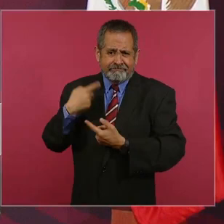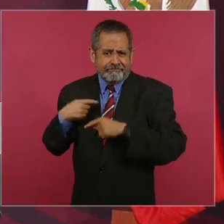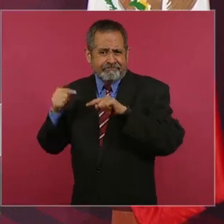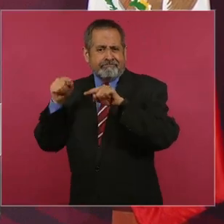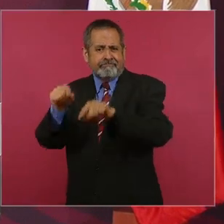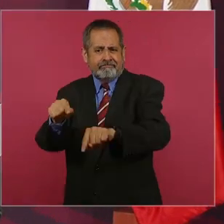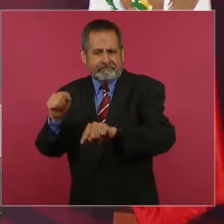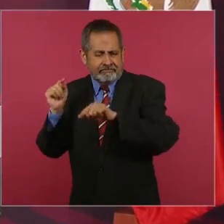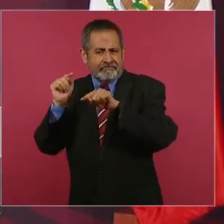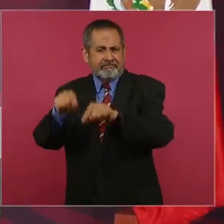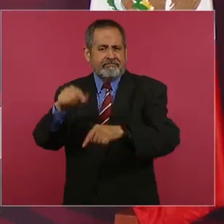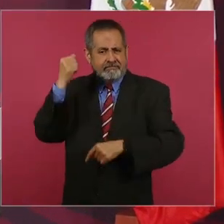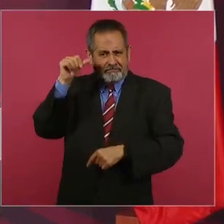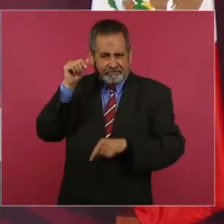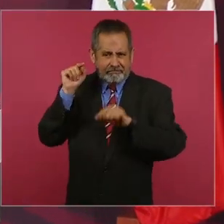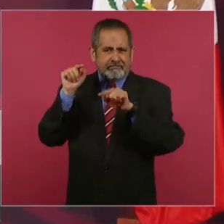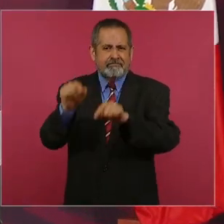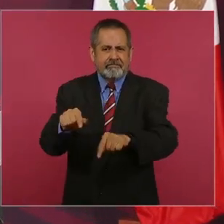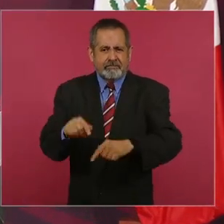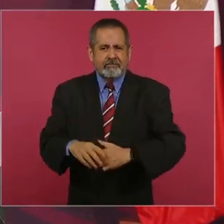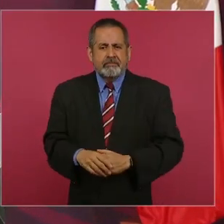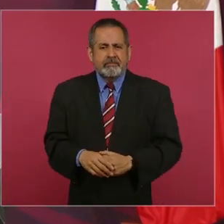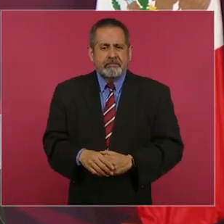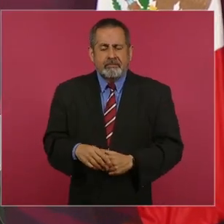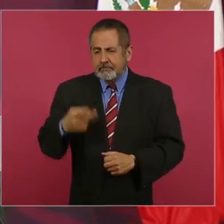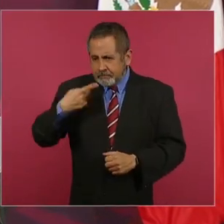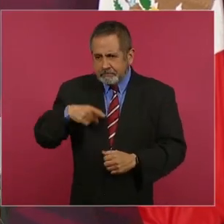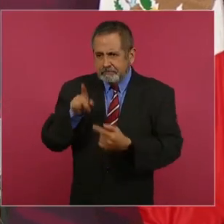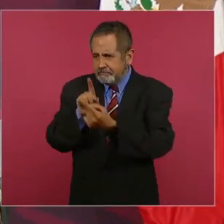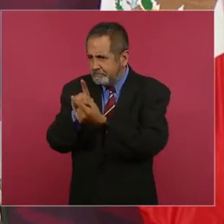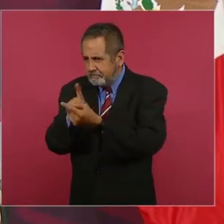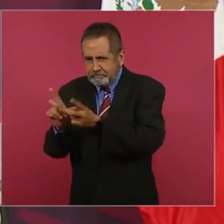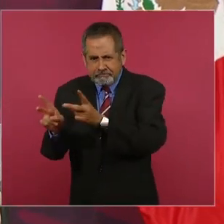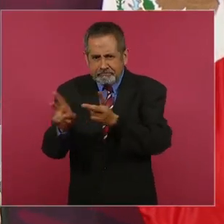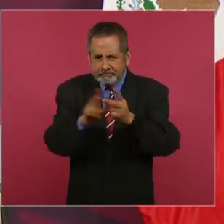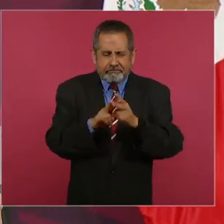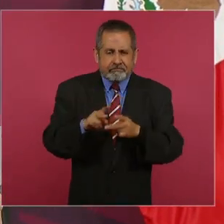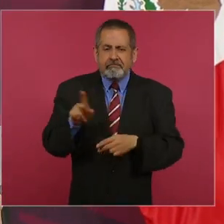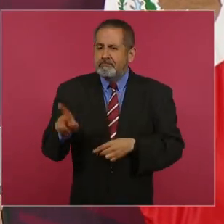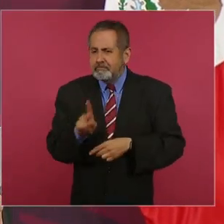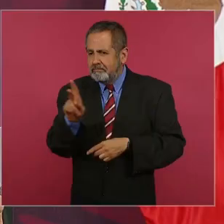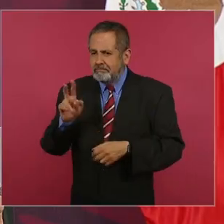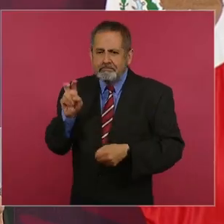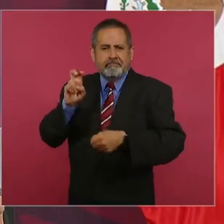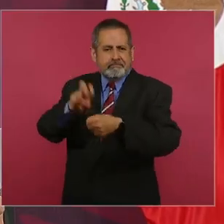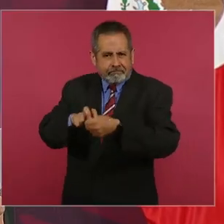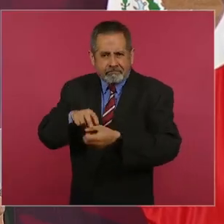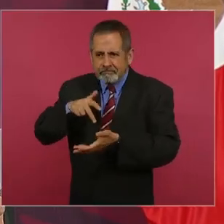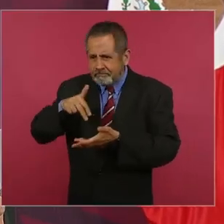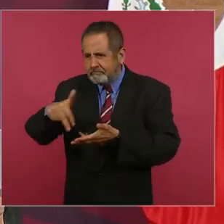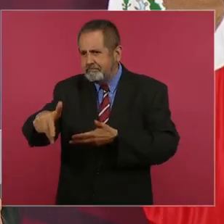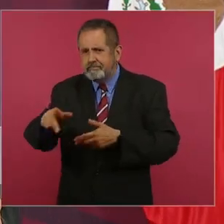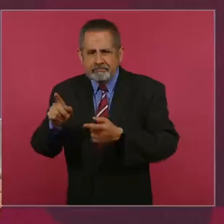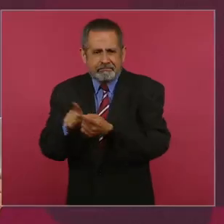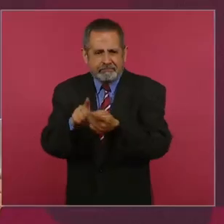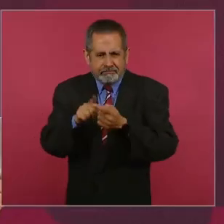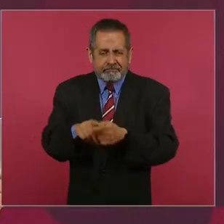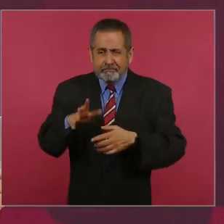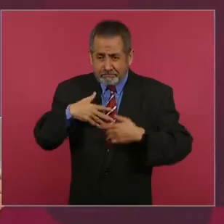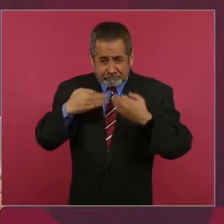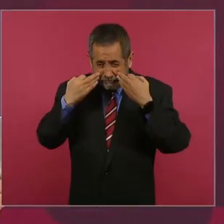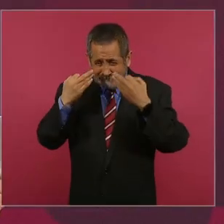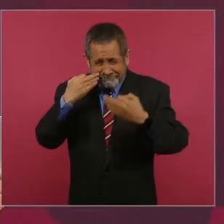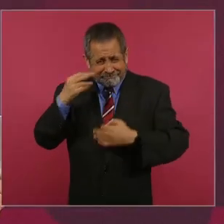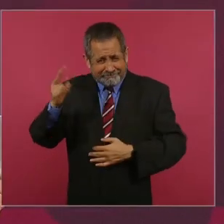en Acapulco y he hablado con la gente y he estado en el medio rural y he estado